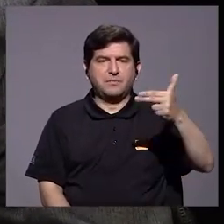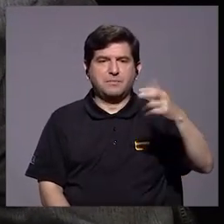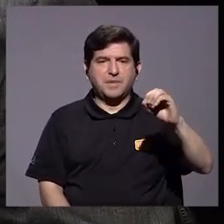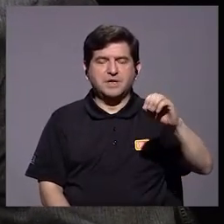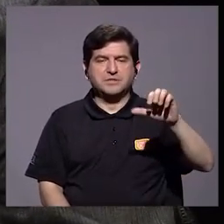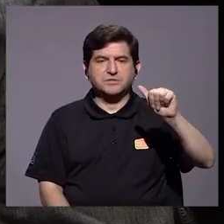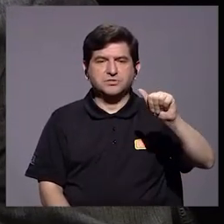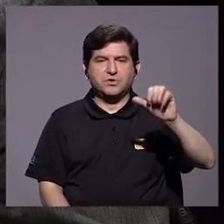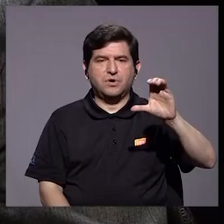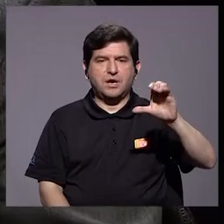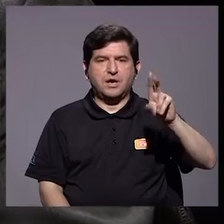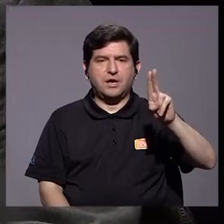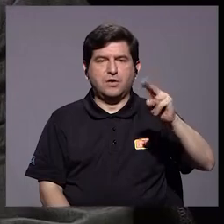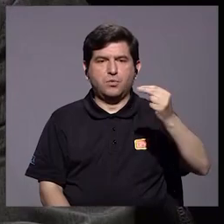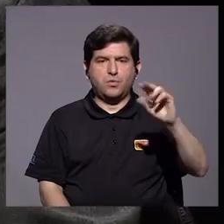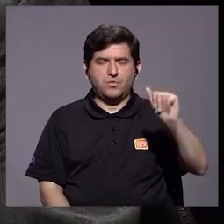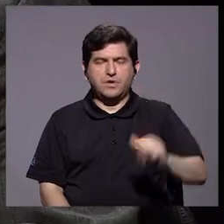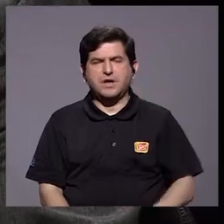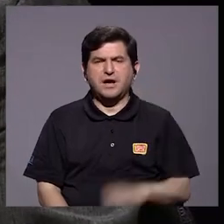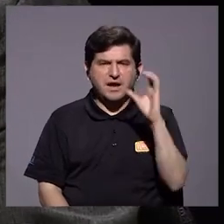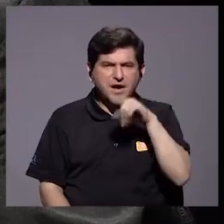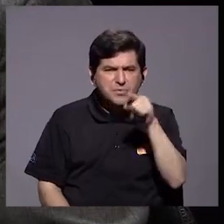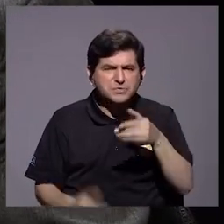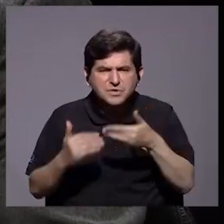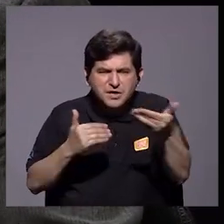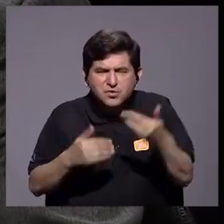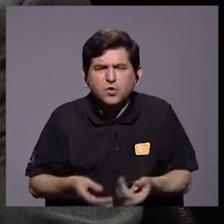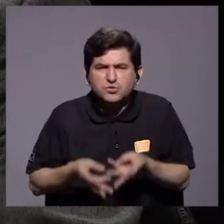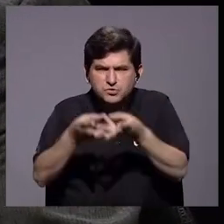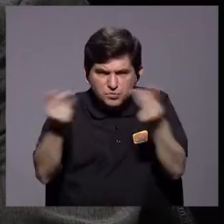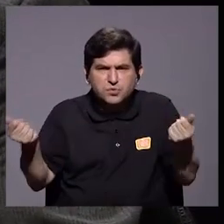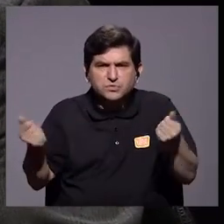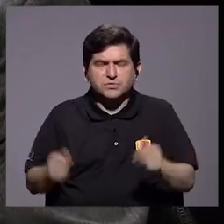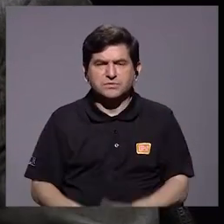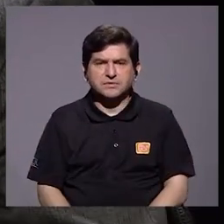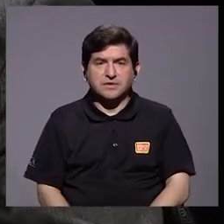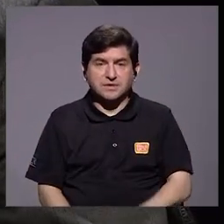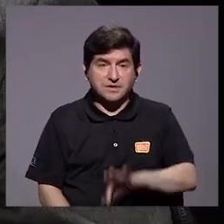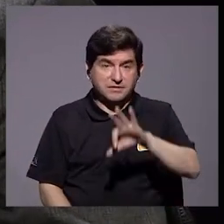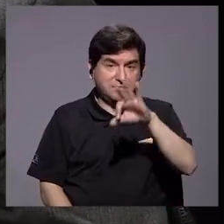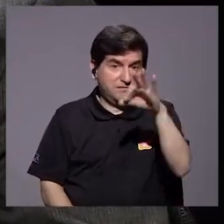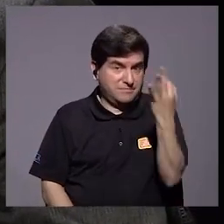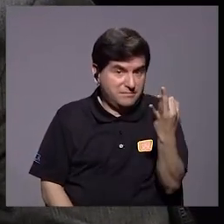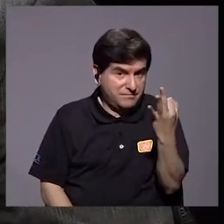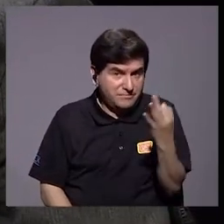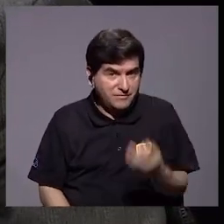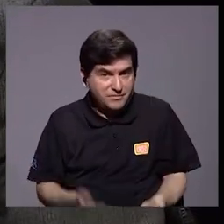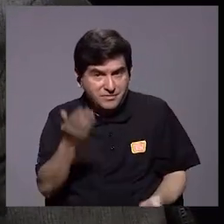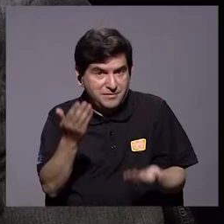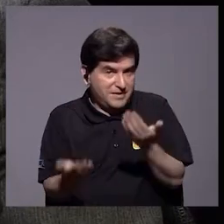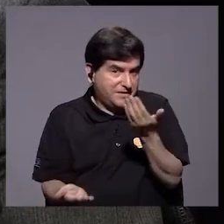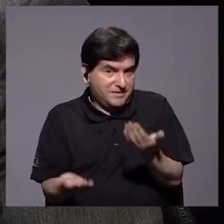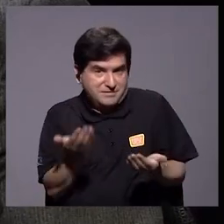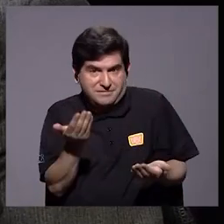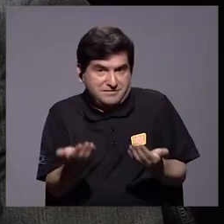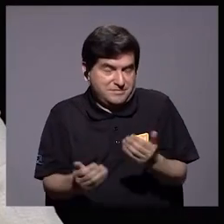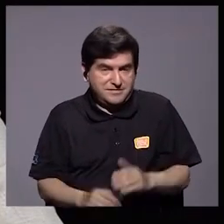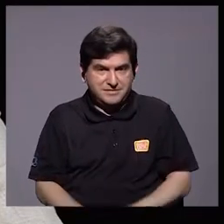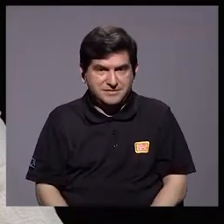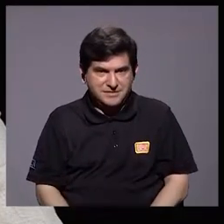buscar para arreglar las cosas conmigo de la forma bueno de una forma